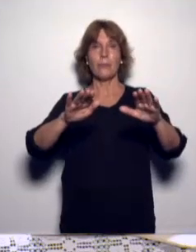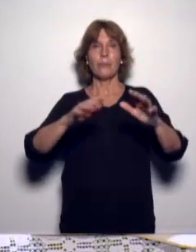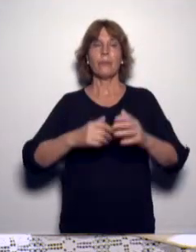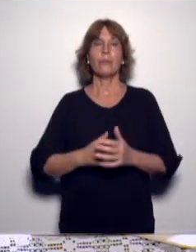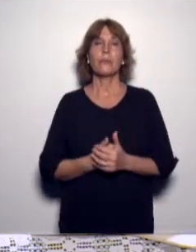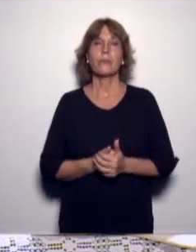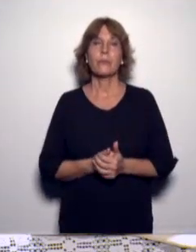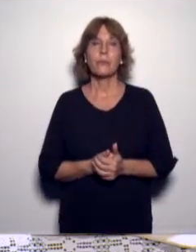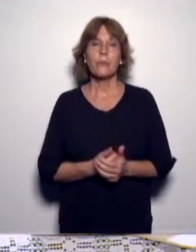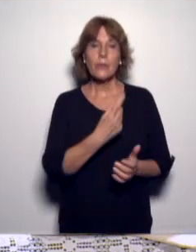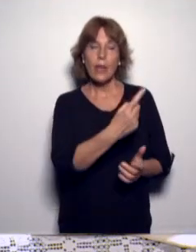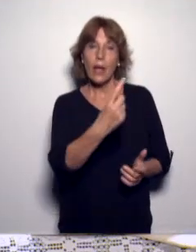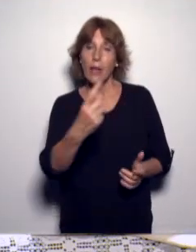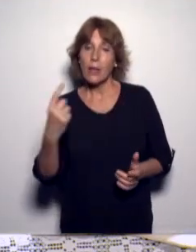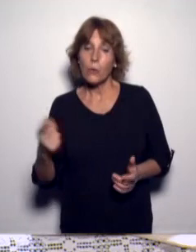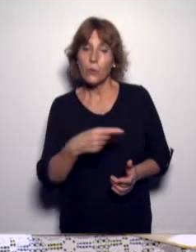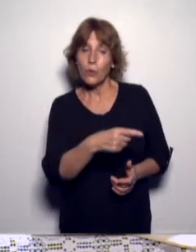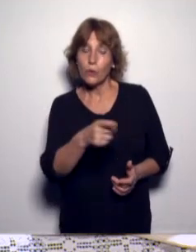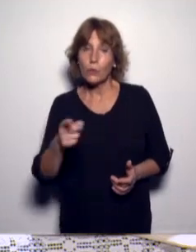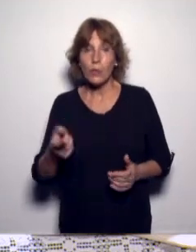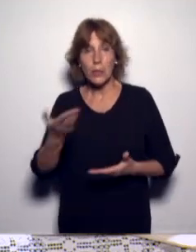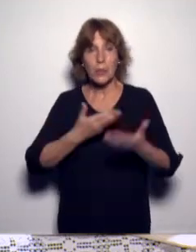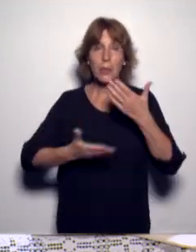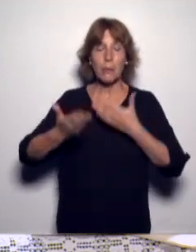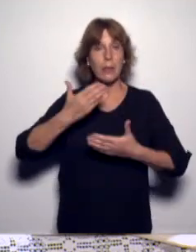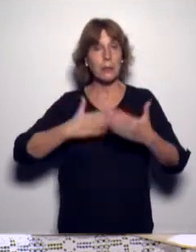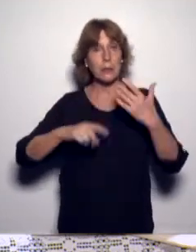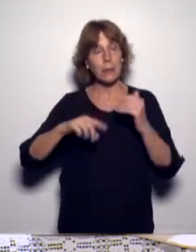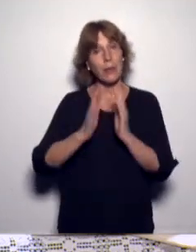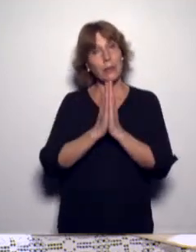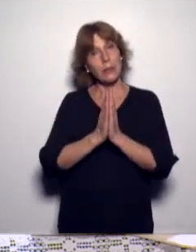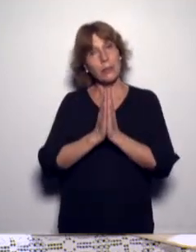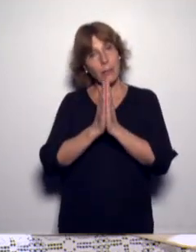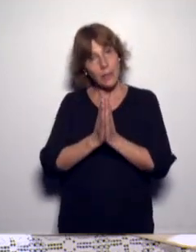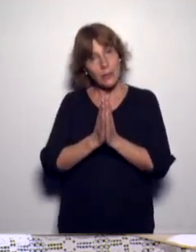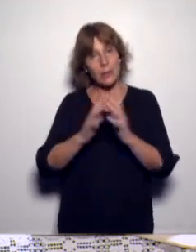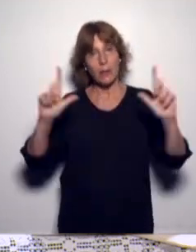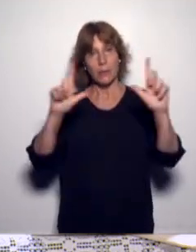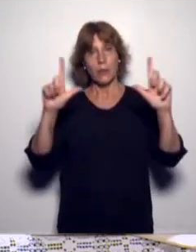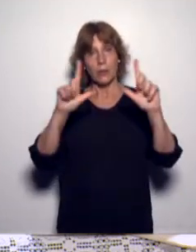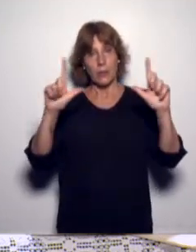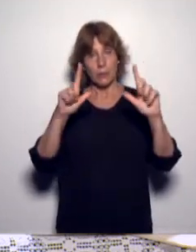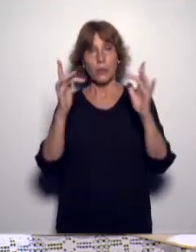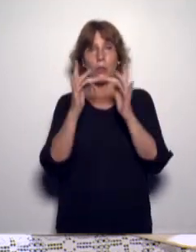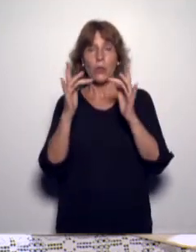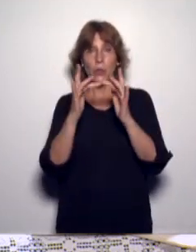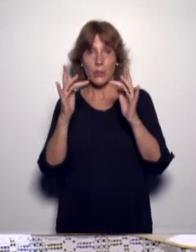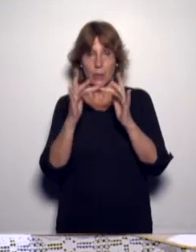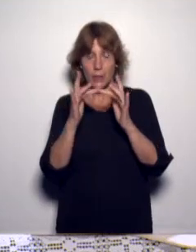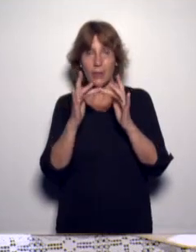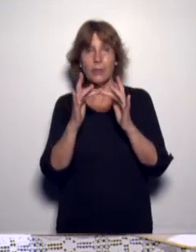la bendición, por supuesto, para cada uno de ustedes que están participando de esta misa a través de la televisión, de las